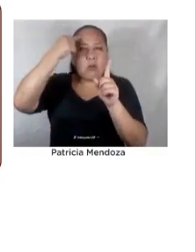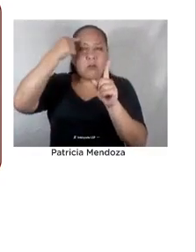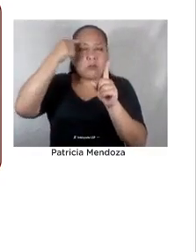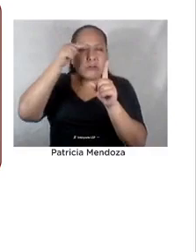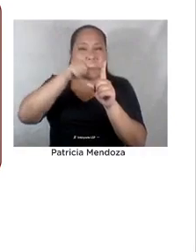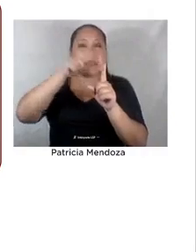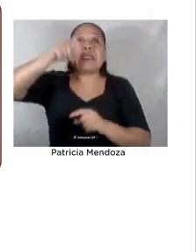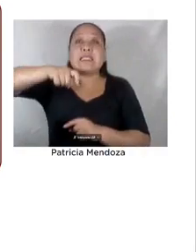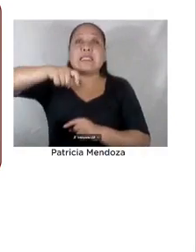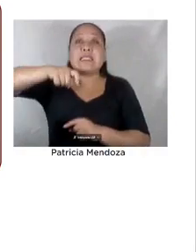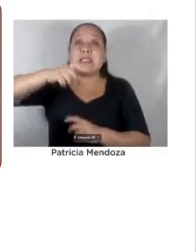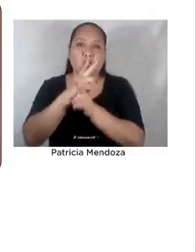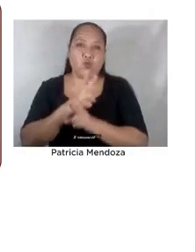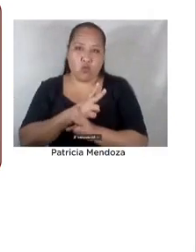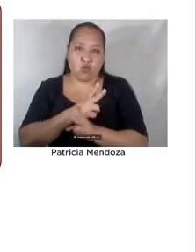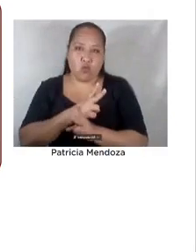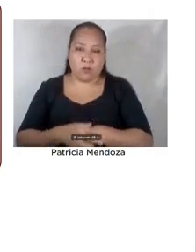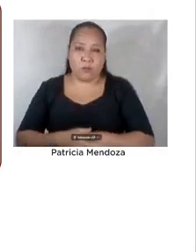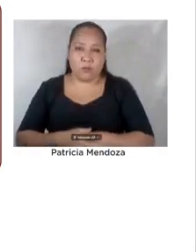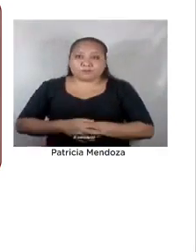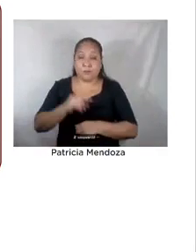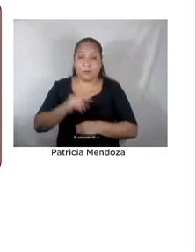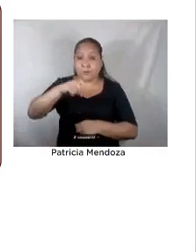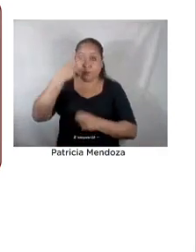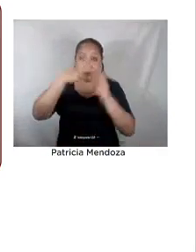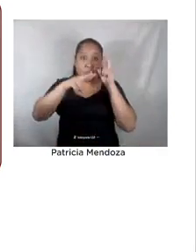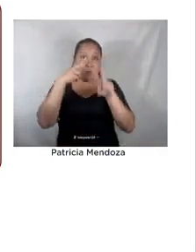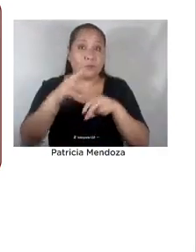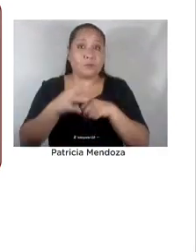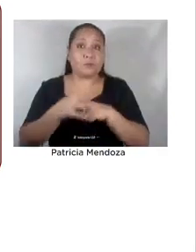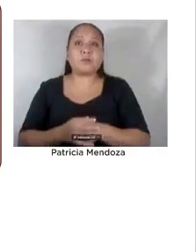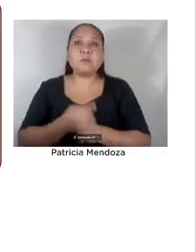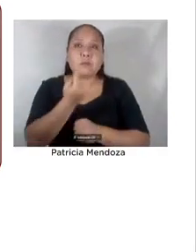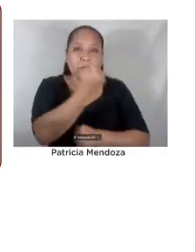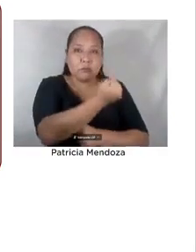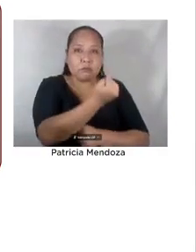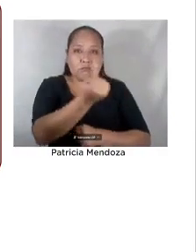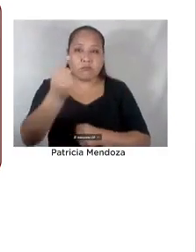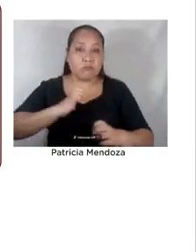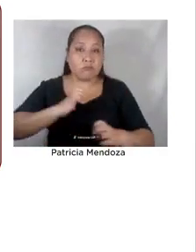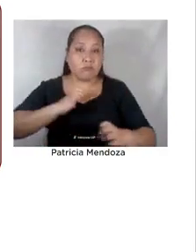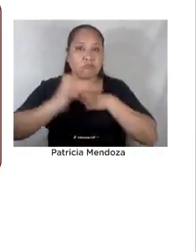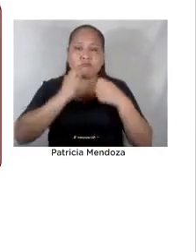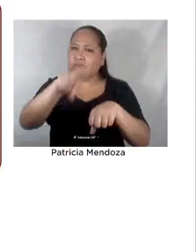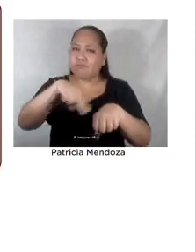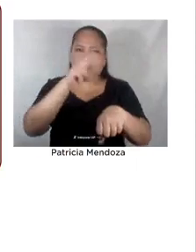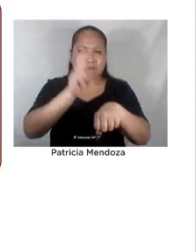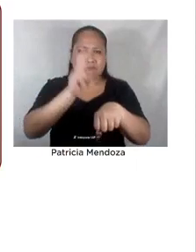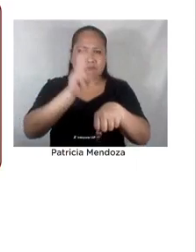cuidar. Tenemos que ver que las emociones son naturales,